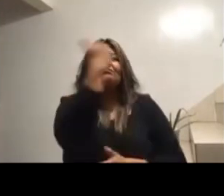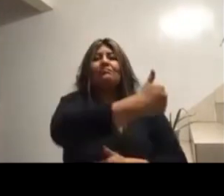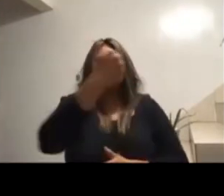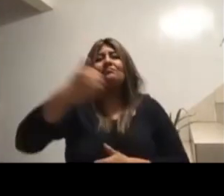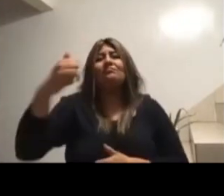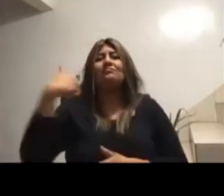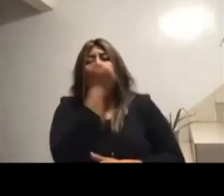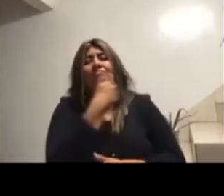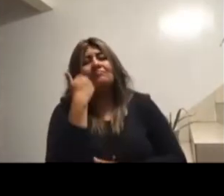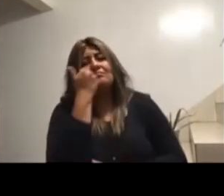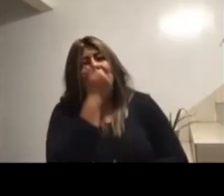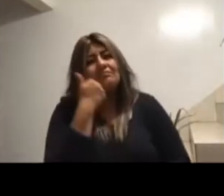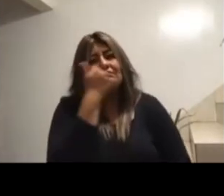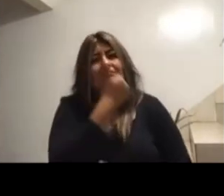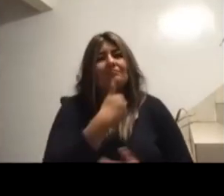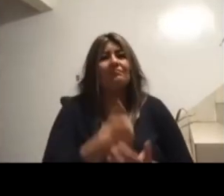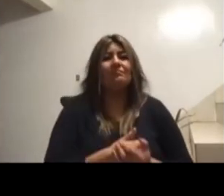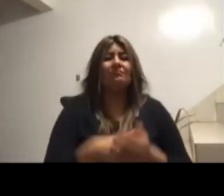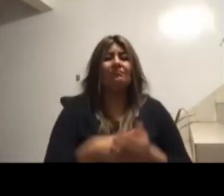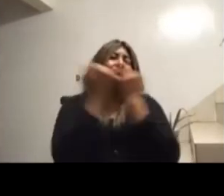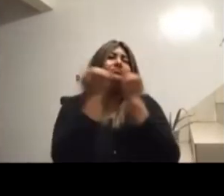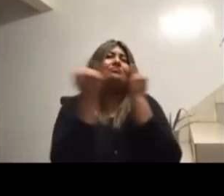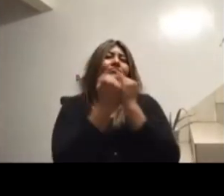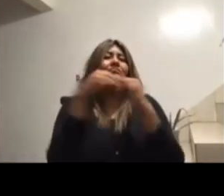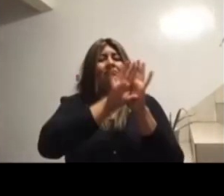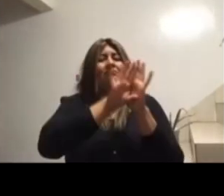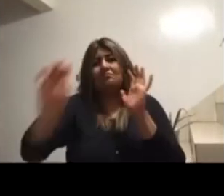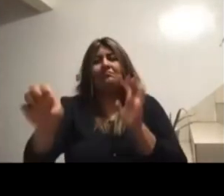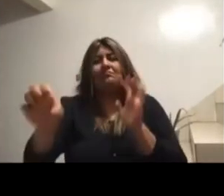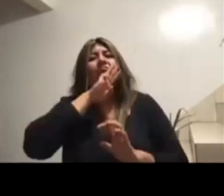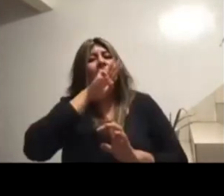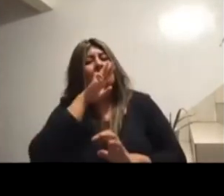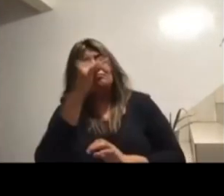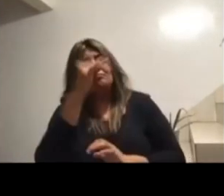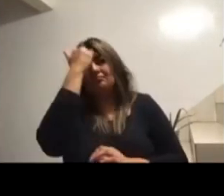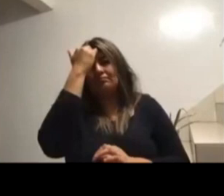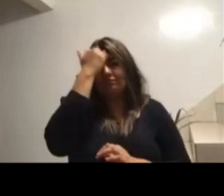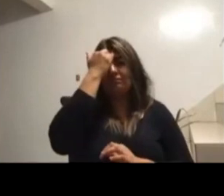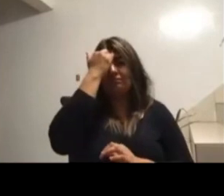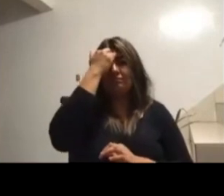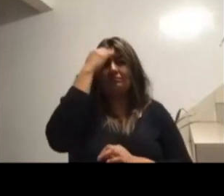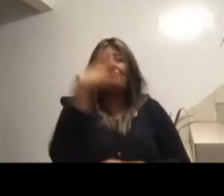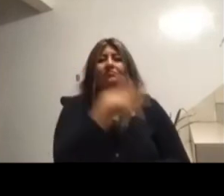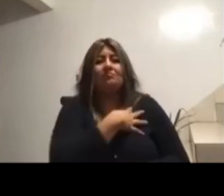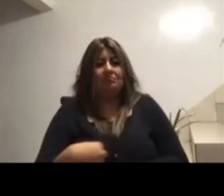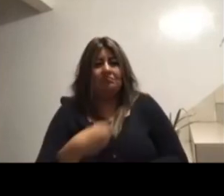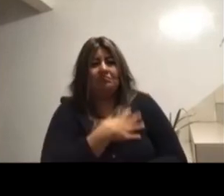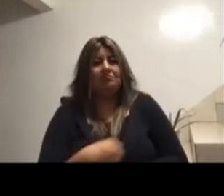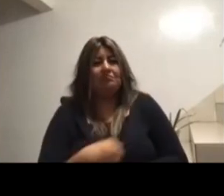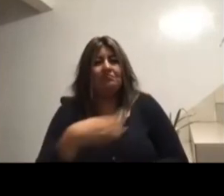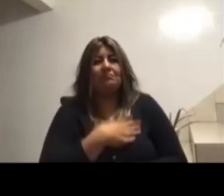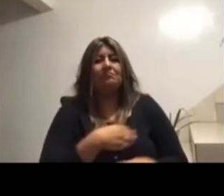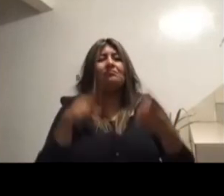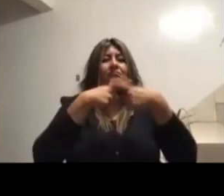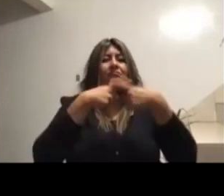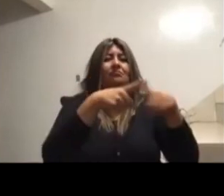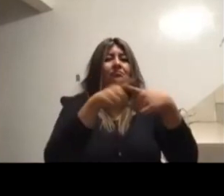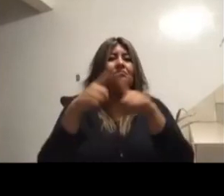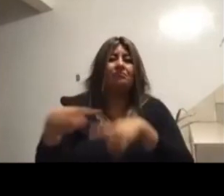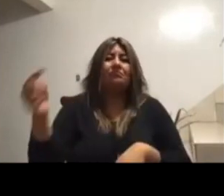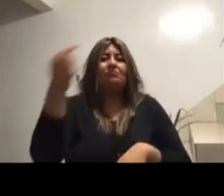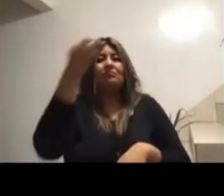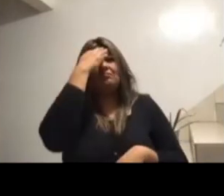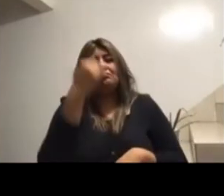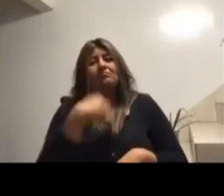¿por qué la maestra no lo tomó en cuenta? O el maestro, ¿por qué no lo sugirió? Entonces creo que ahí hacer es usar esos dos